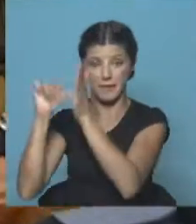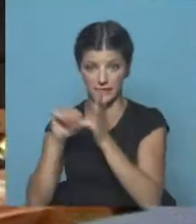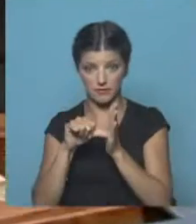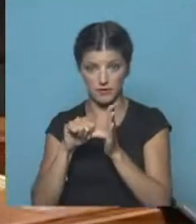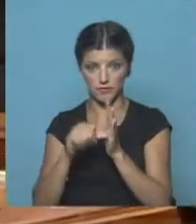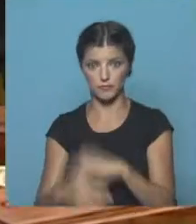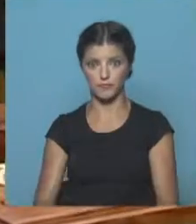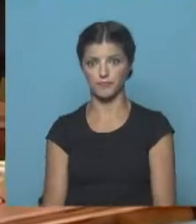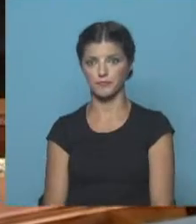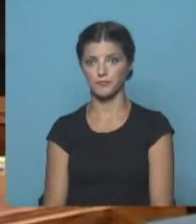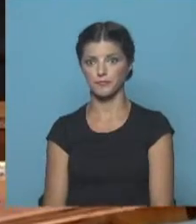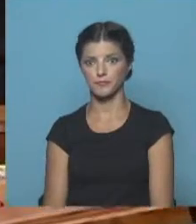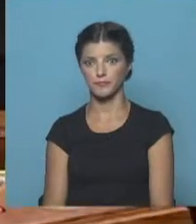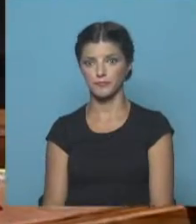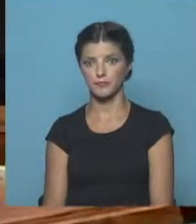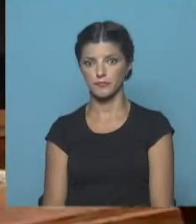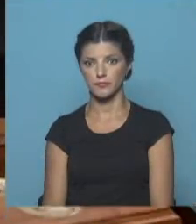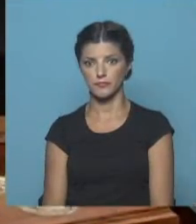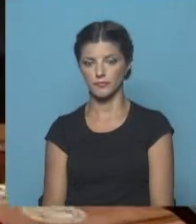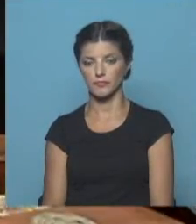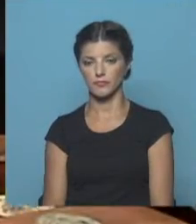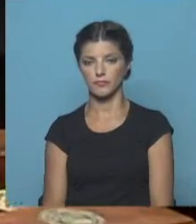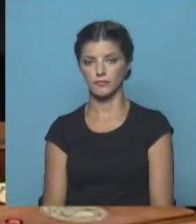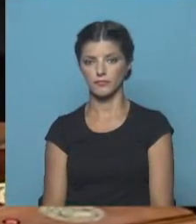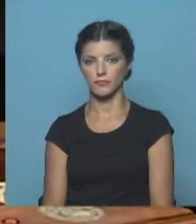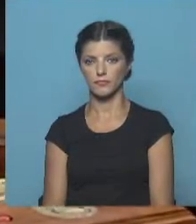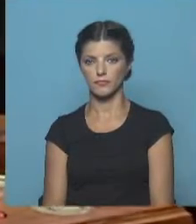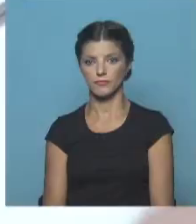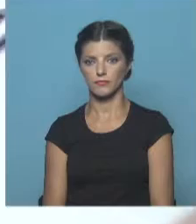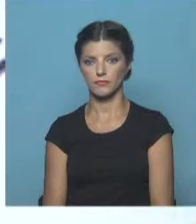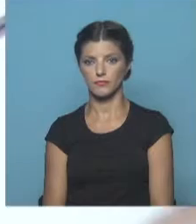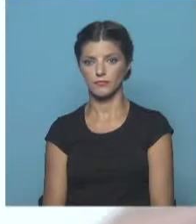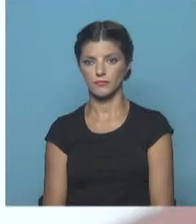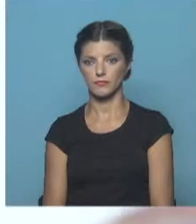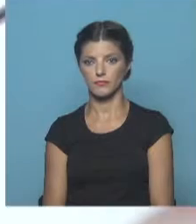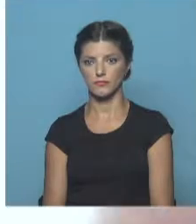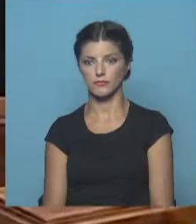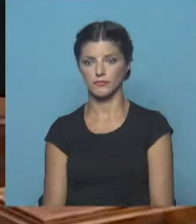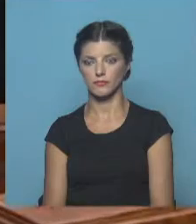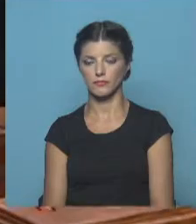knows what that means, right? We've been talking about this for a long time. Thank you.